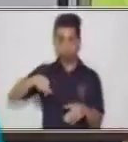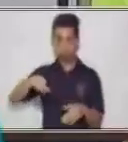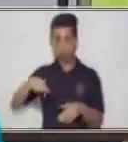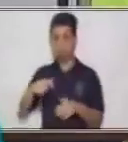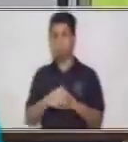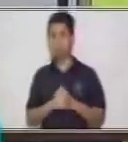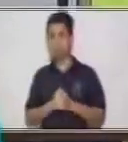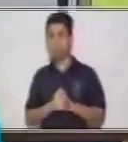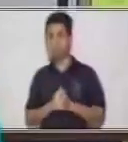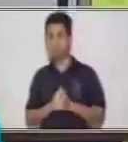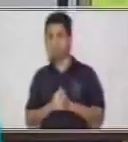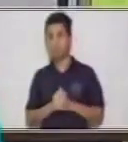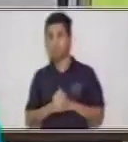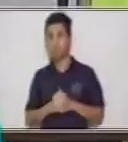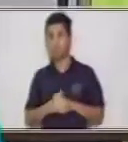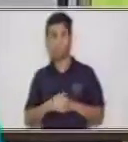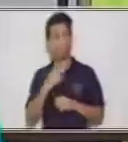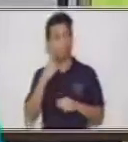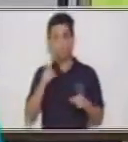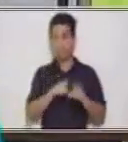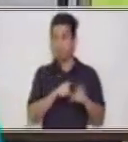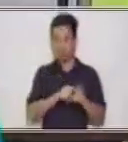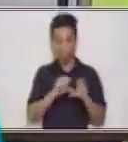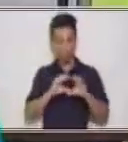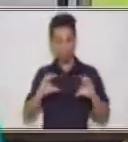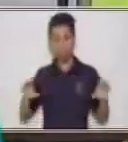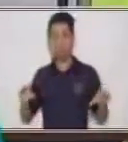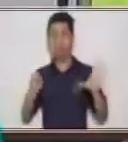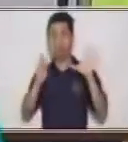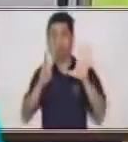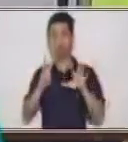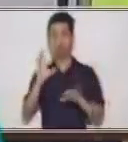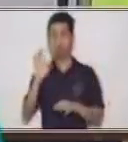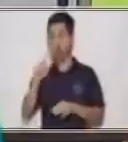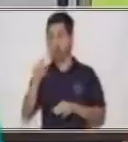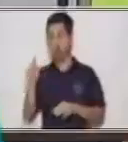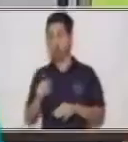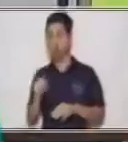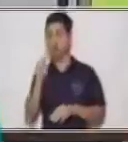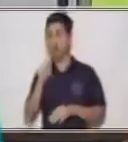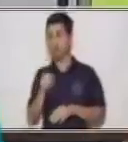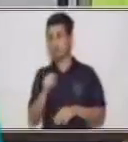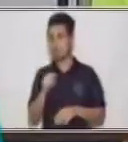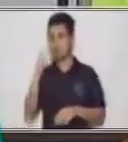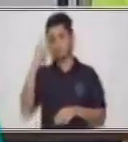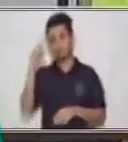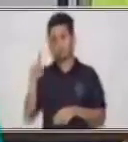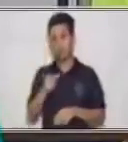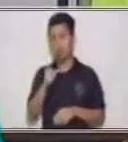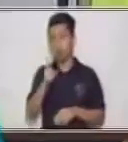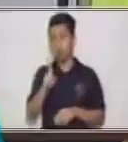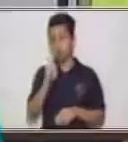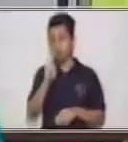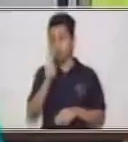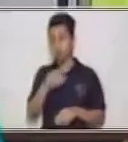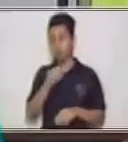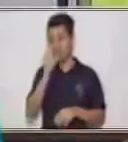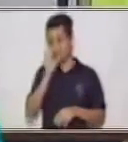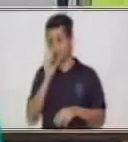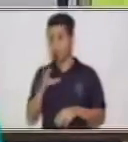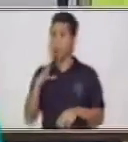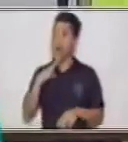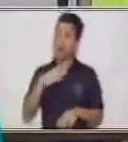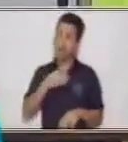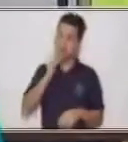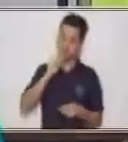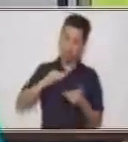acá, queda a la misma cantidad que son 8 onzas. Esa es la medida estándar de un vaso. Recuérdense que hay vasos